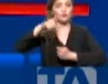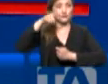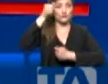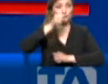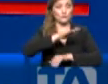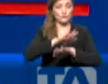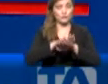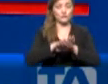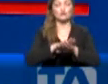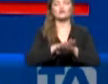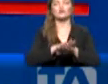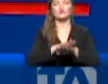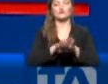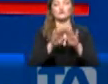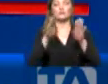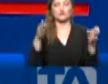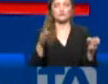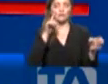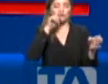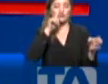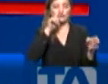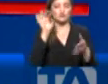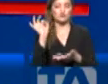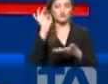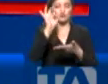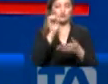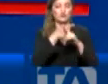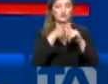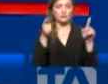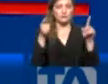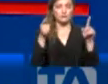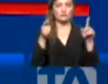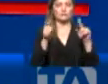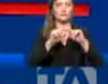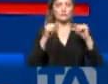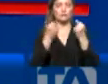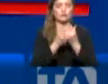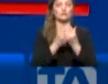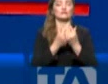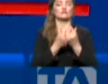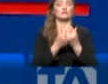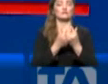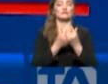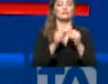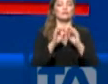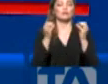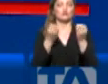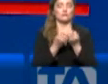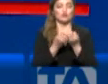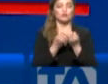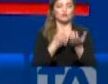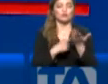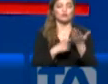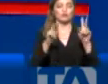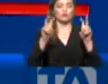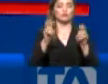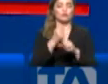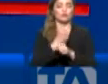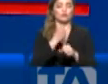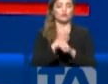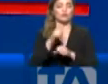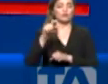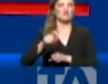se reunió una mesa por el empleo en la que representantes de distintos sectores analizaron la temática laboral. Específicamente, se refirieron a